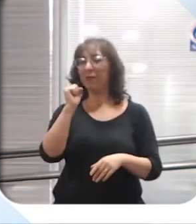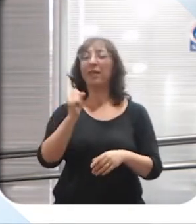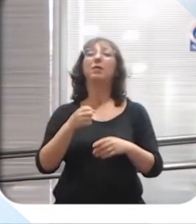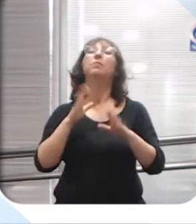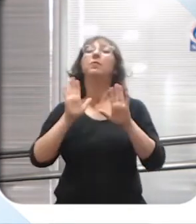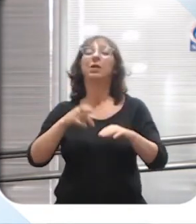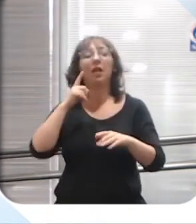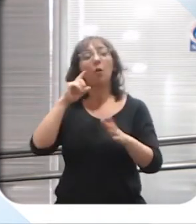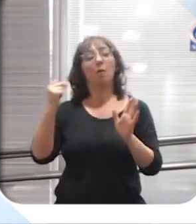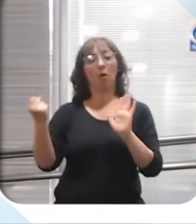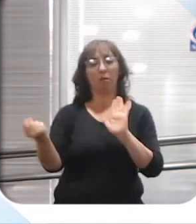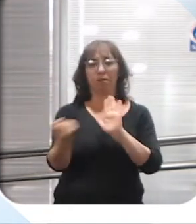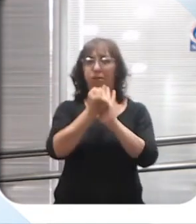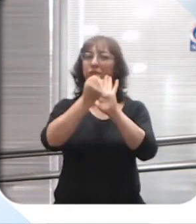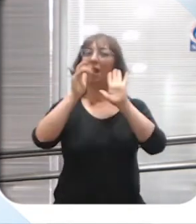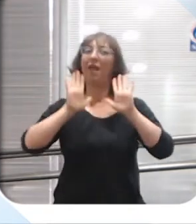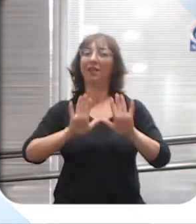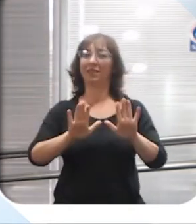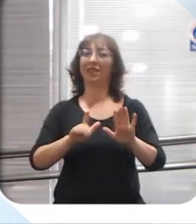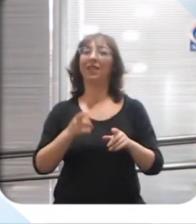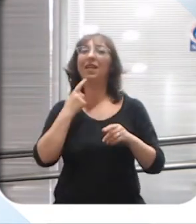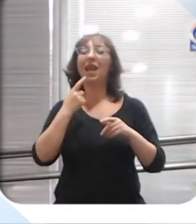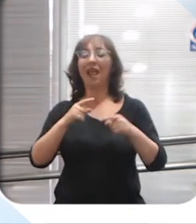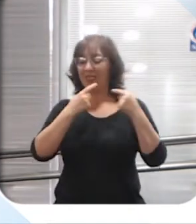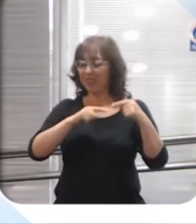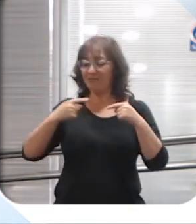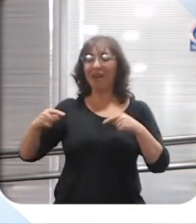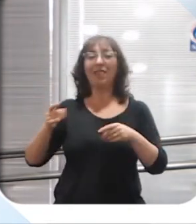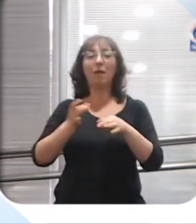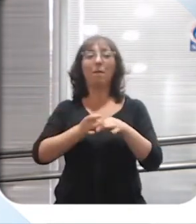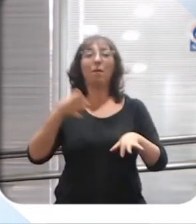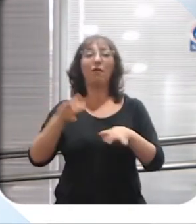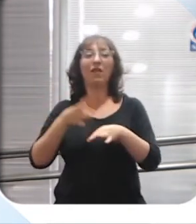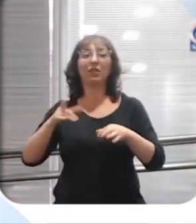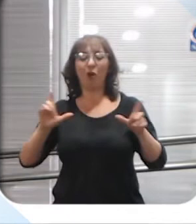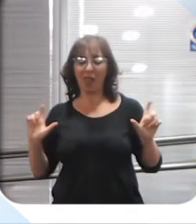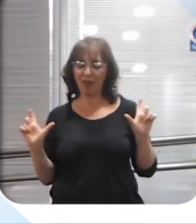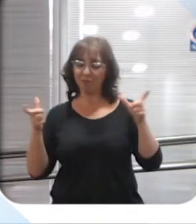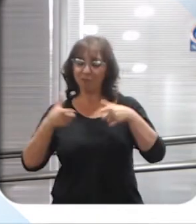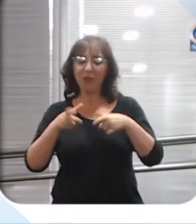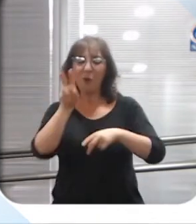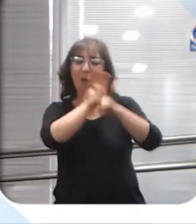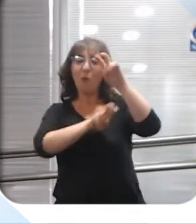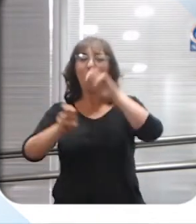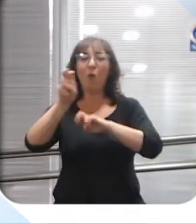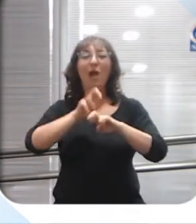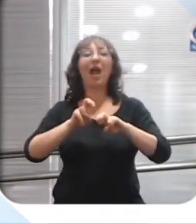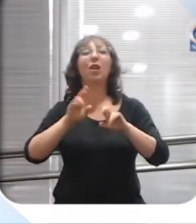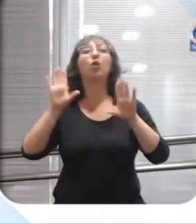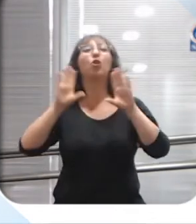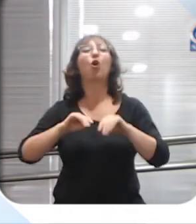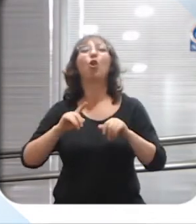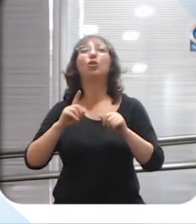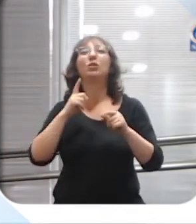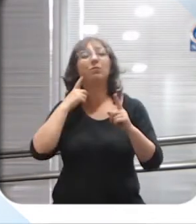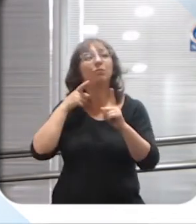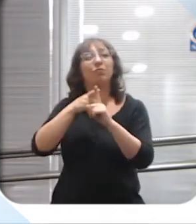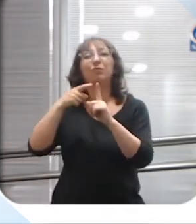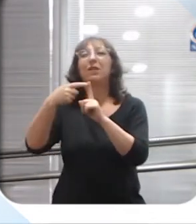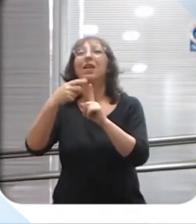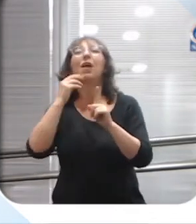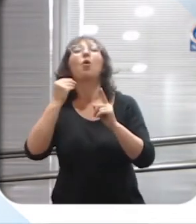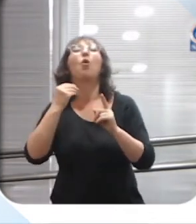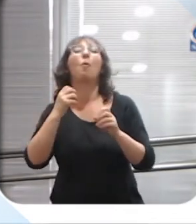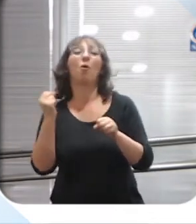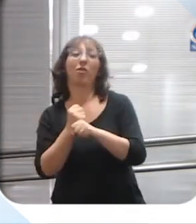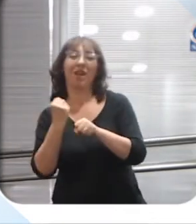como el sello distintivo, esto de trabajar en interdisciplina y trabajar siempre buscando todos los actores involucrados en cada uno de los